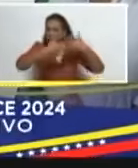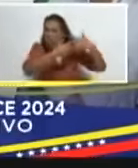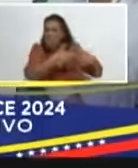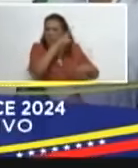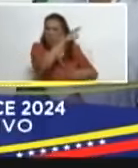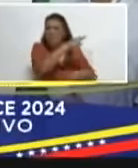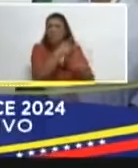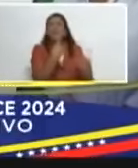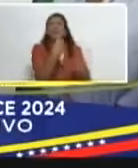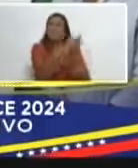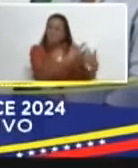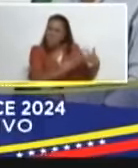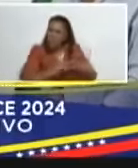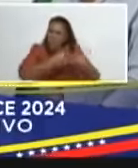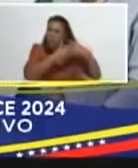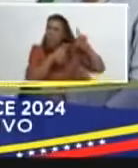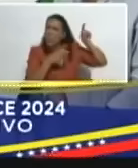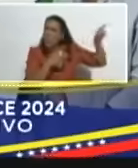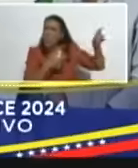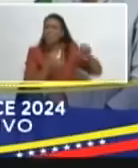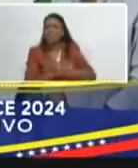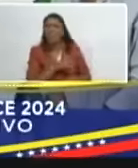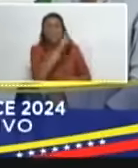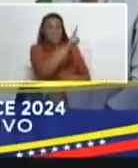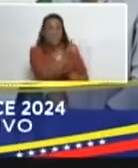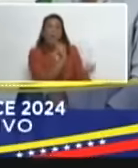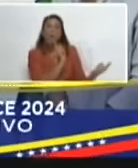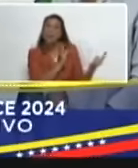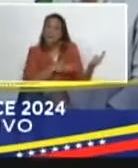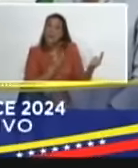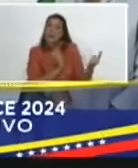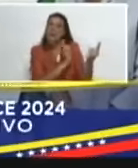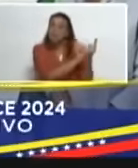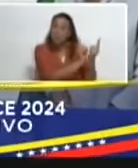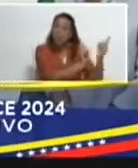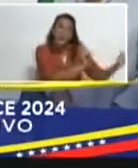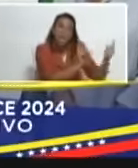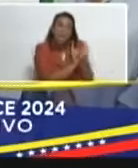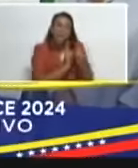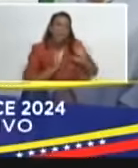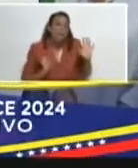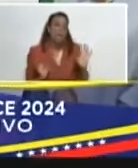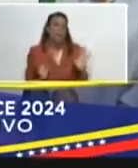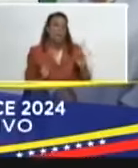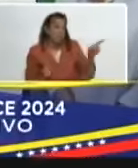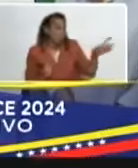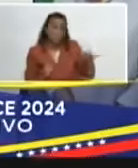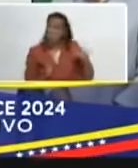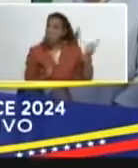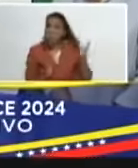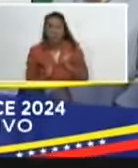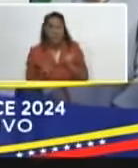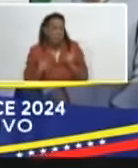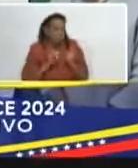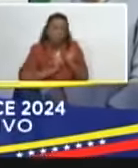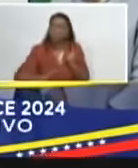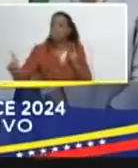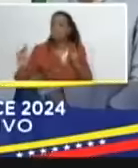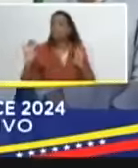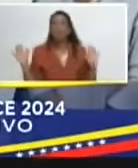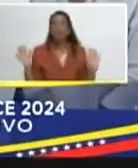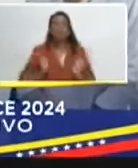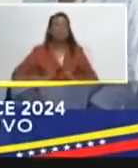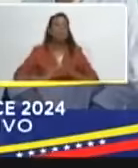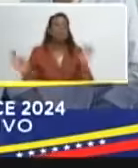Eu dije a Biden, si você quiere, eu quiero. Si usted no quiere, yo no